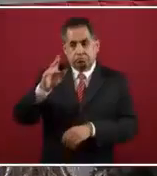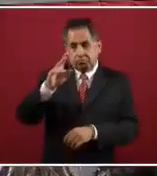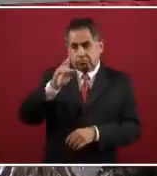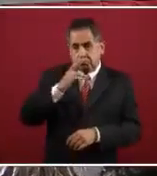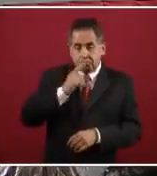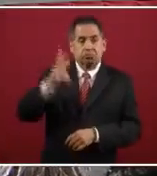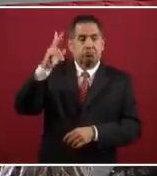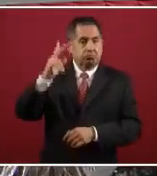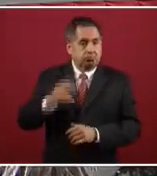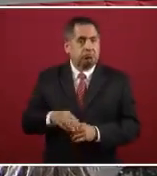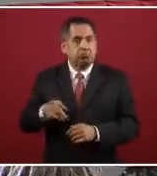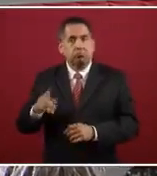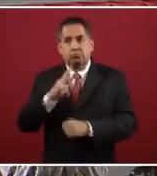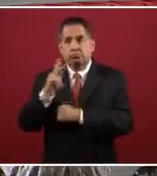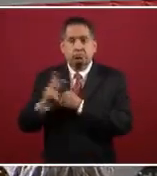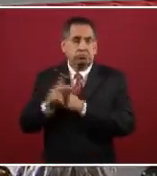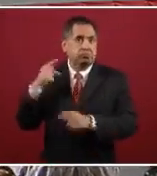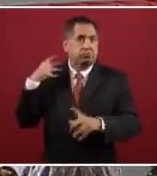del país,